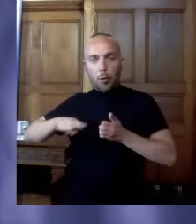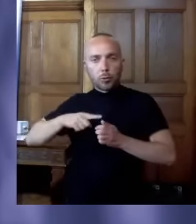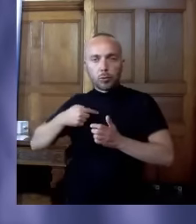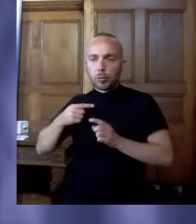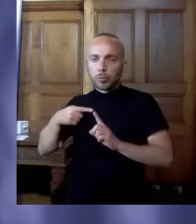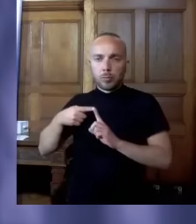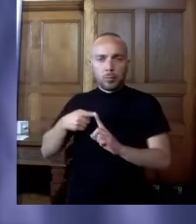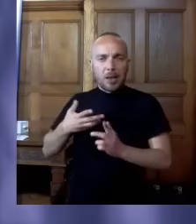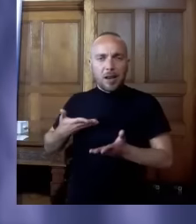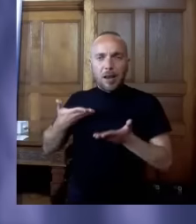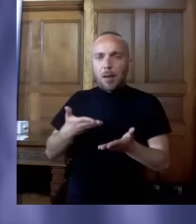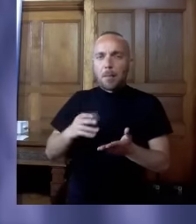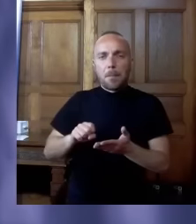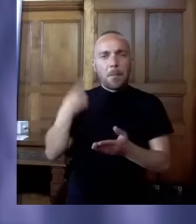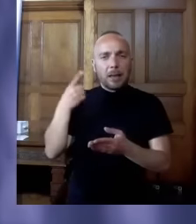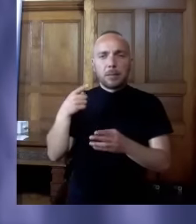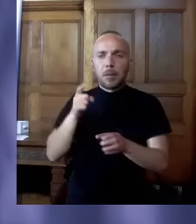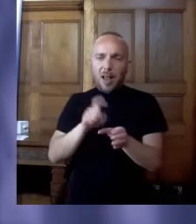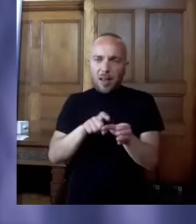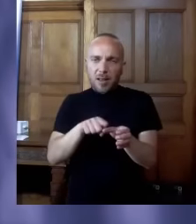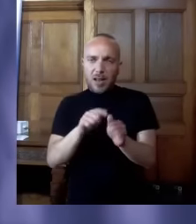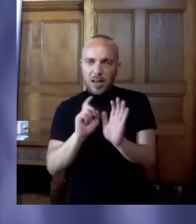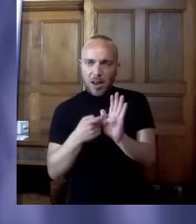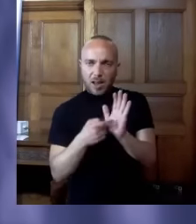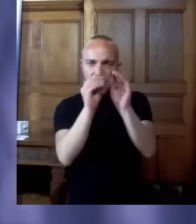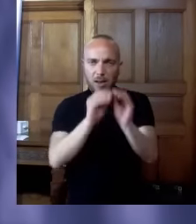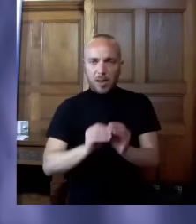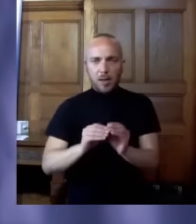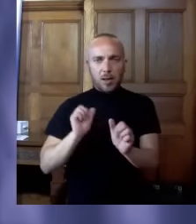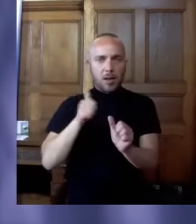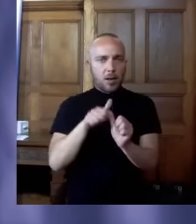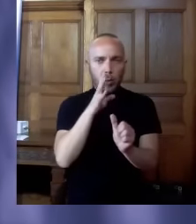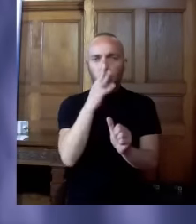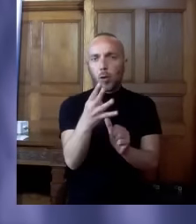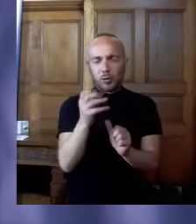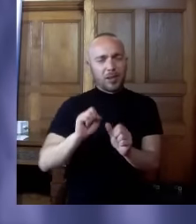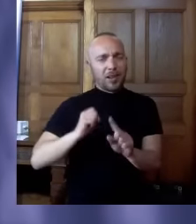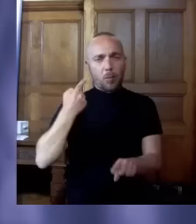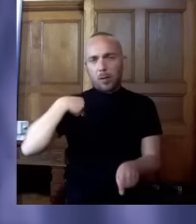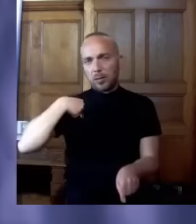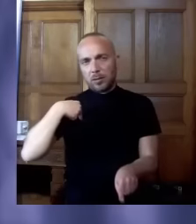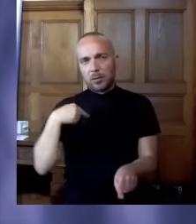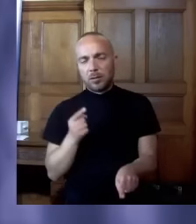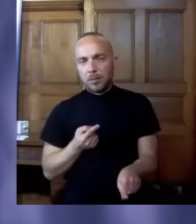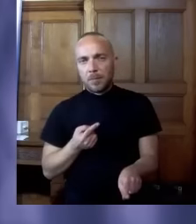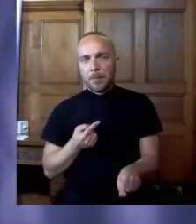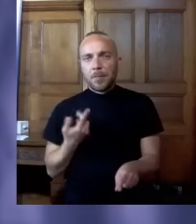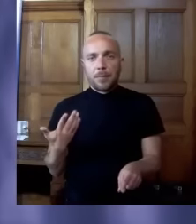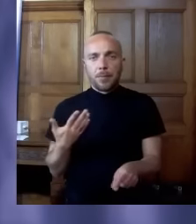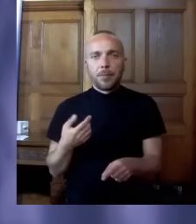contribuido en la acción legislativa a lo largo de estos últimos 4 años y esto e es